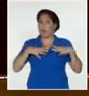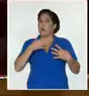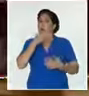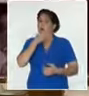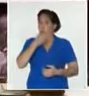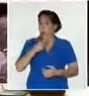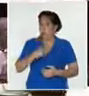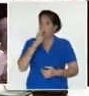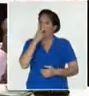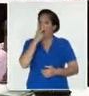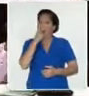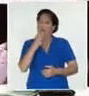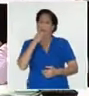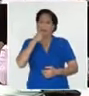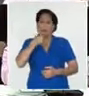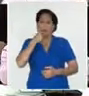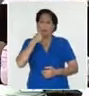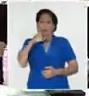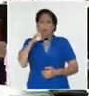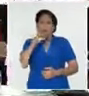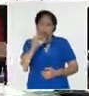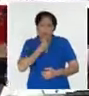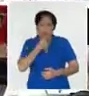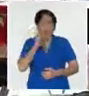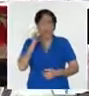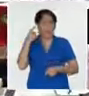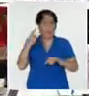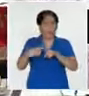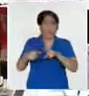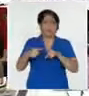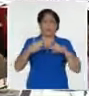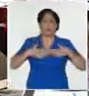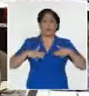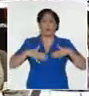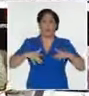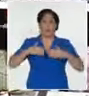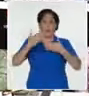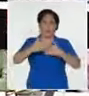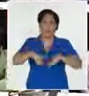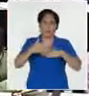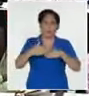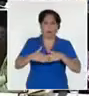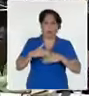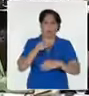la atención a los jubilados, la garantía de la tranquilidad ciudadana, el apoyo a los